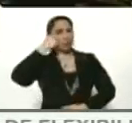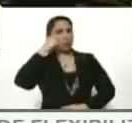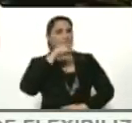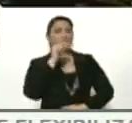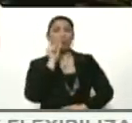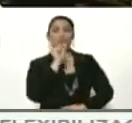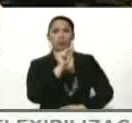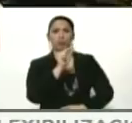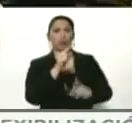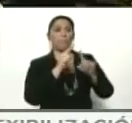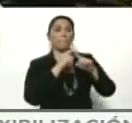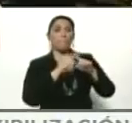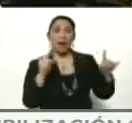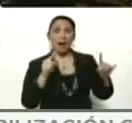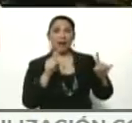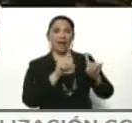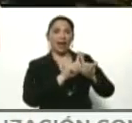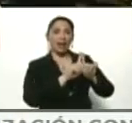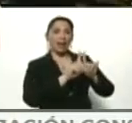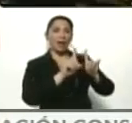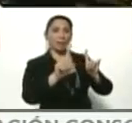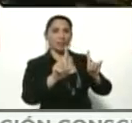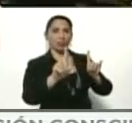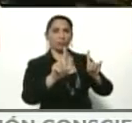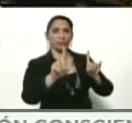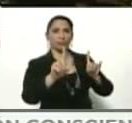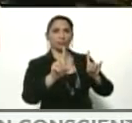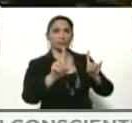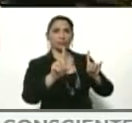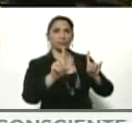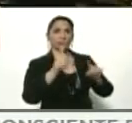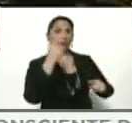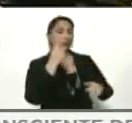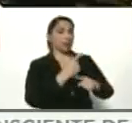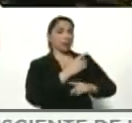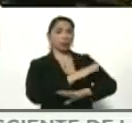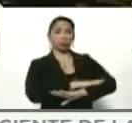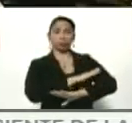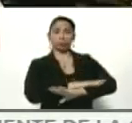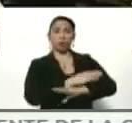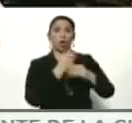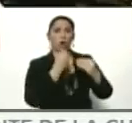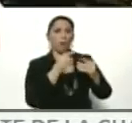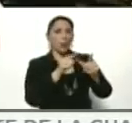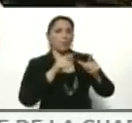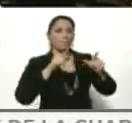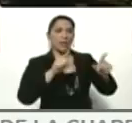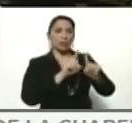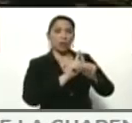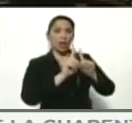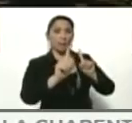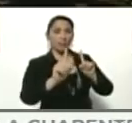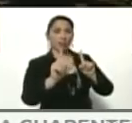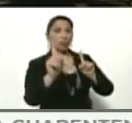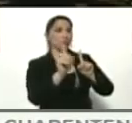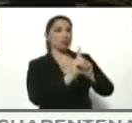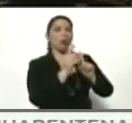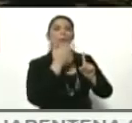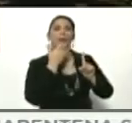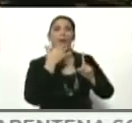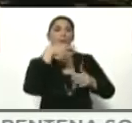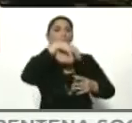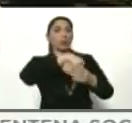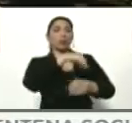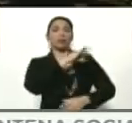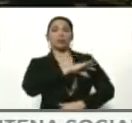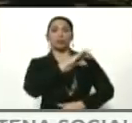puntos para el aislamiento y deben tratarse como un espacio de aislamiento, no es de cuarentena